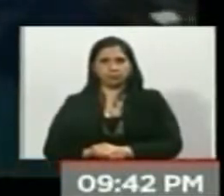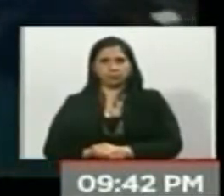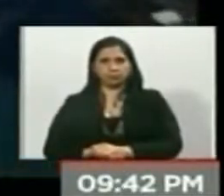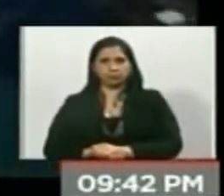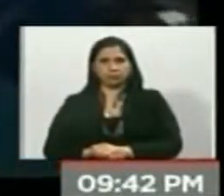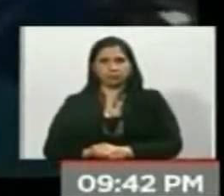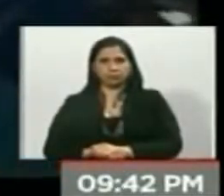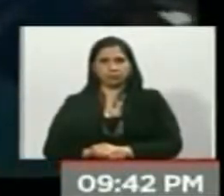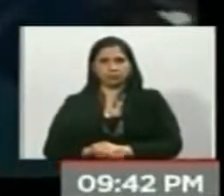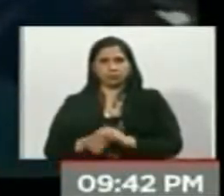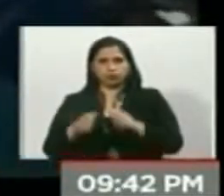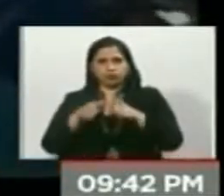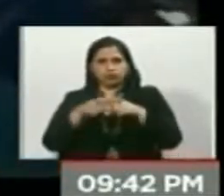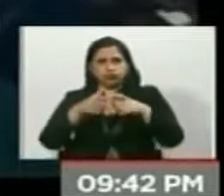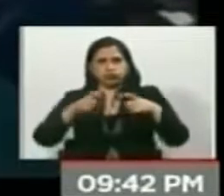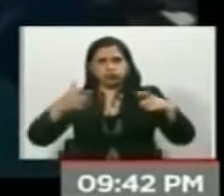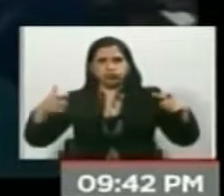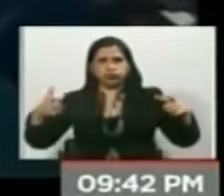expandir